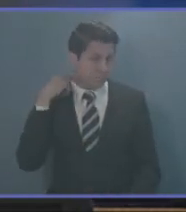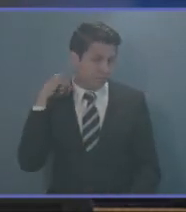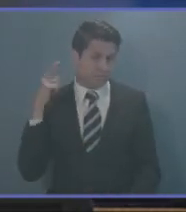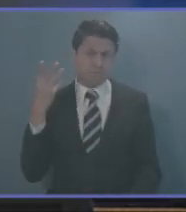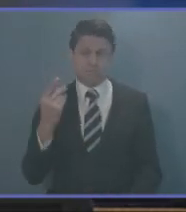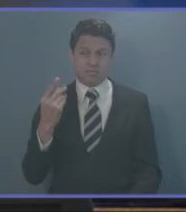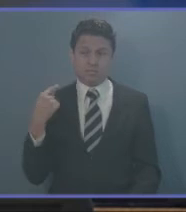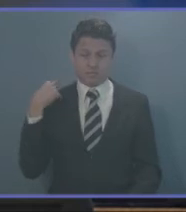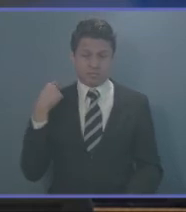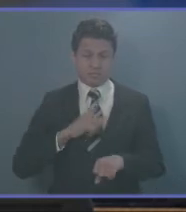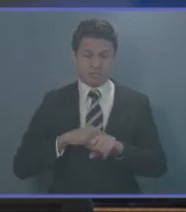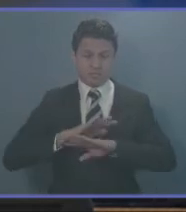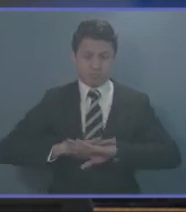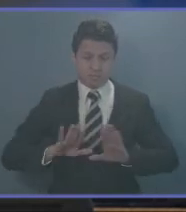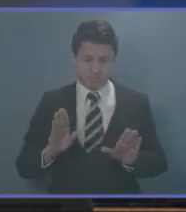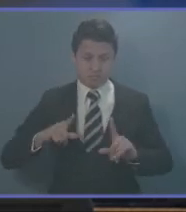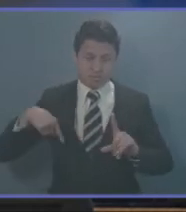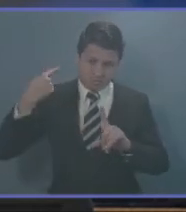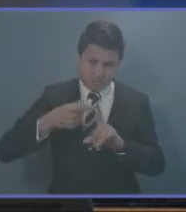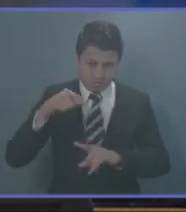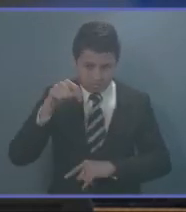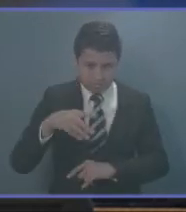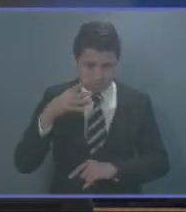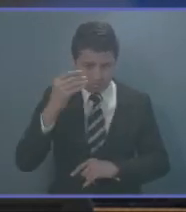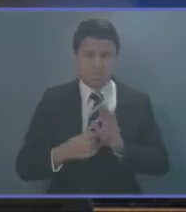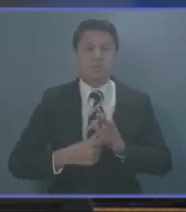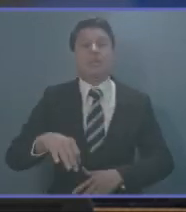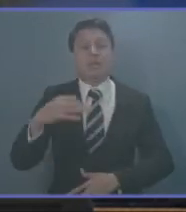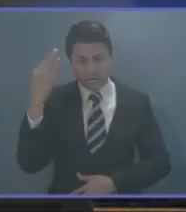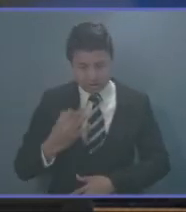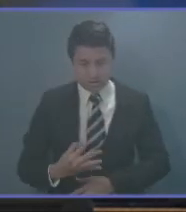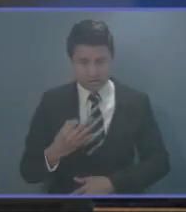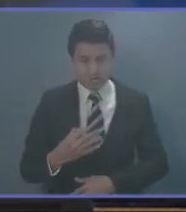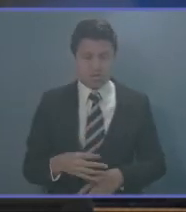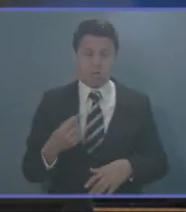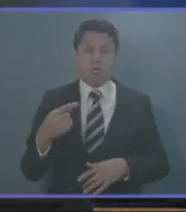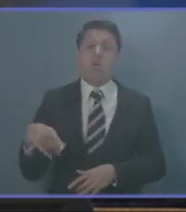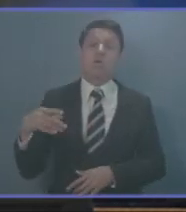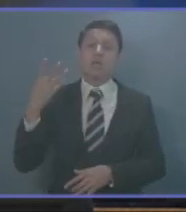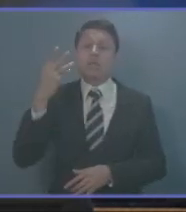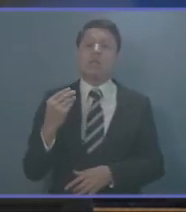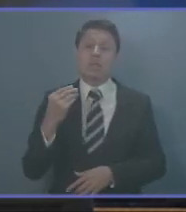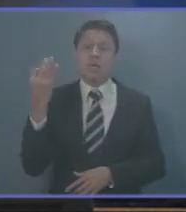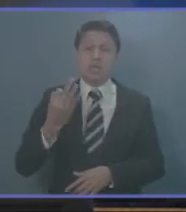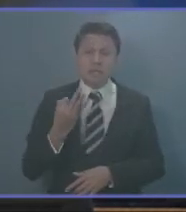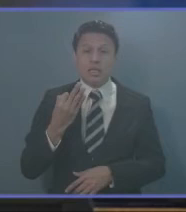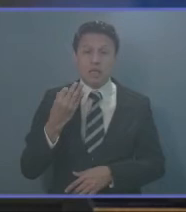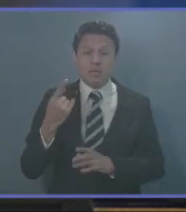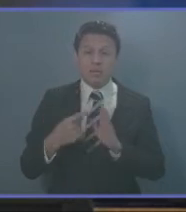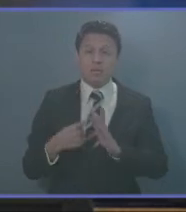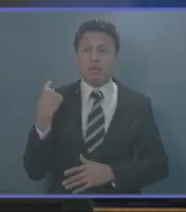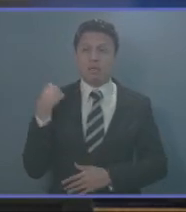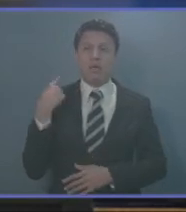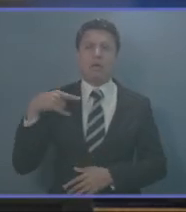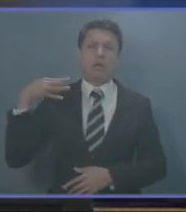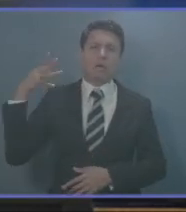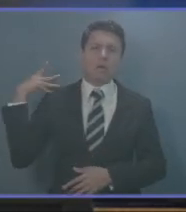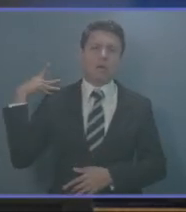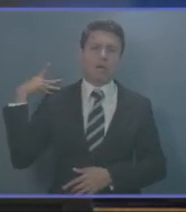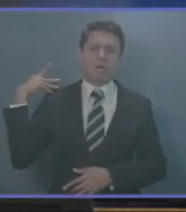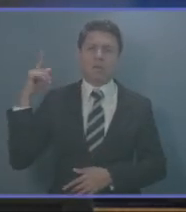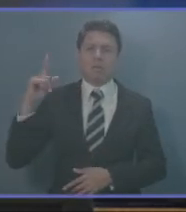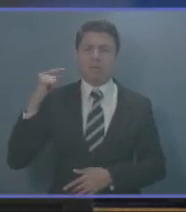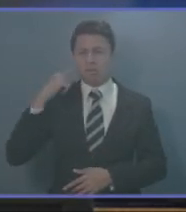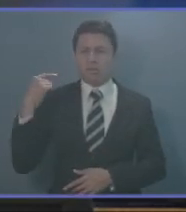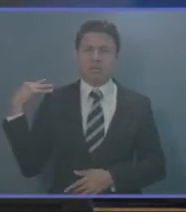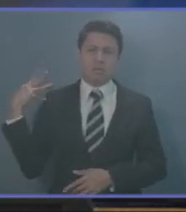en que concluyó el plazo para presentar la declaración hasta el día en que la presentó, no pudiendo ser menor a un salario mínimo del